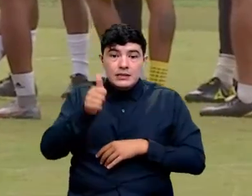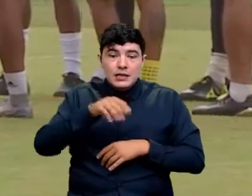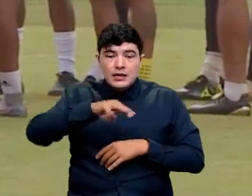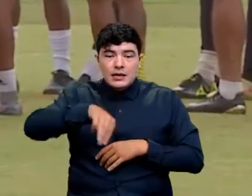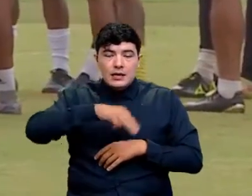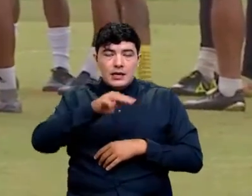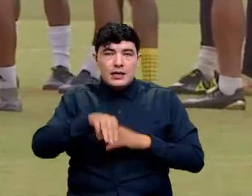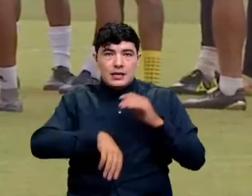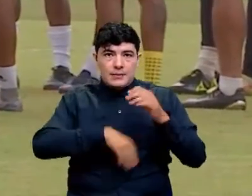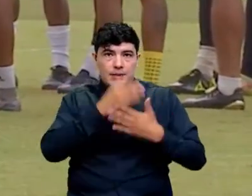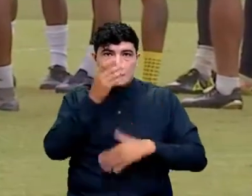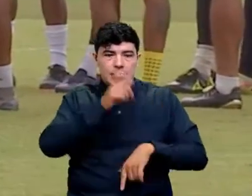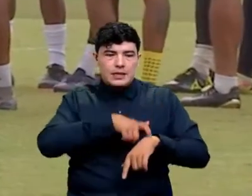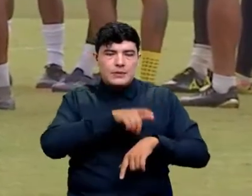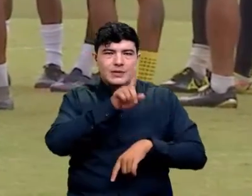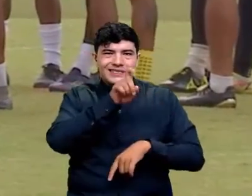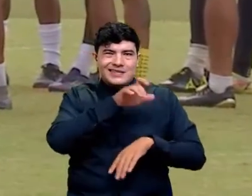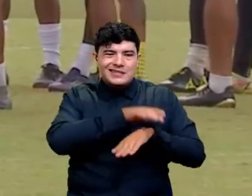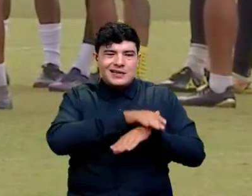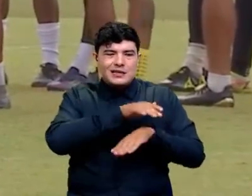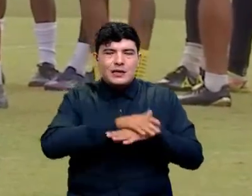desde las 6 de la tarde en el estadio alfonso lópez